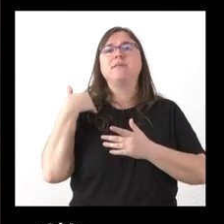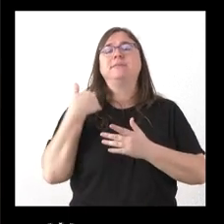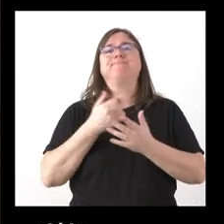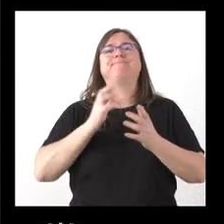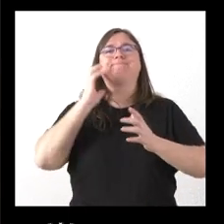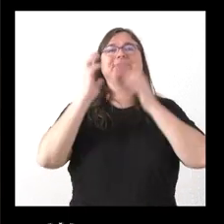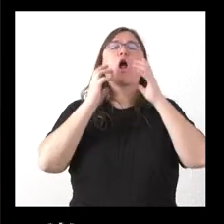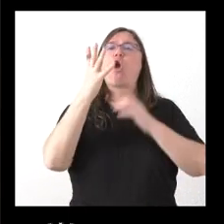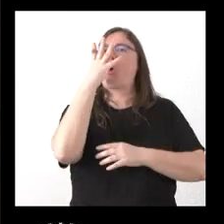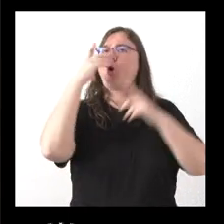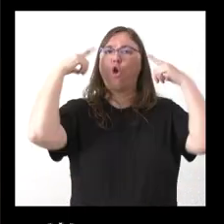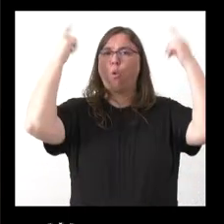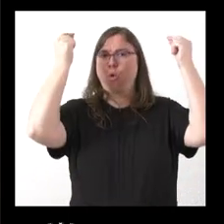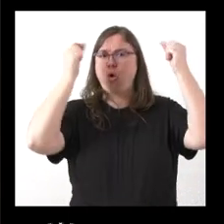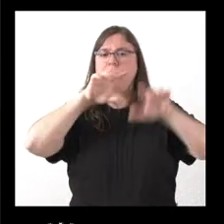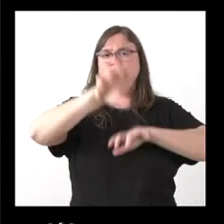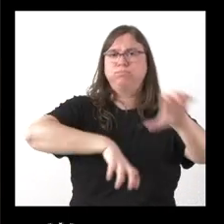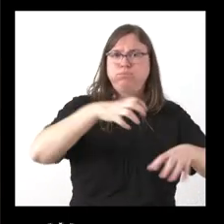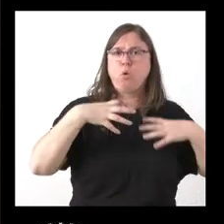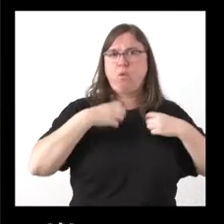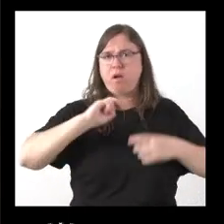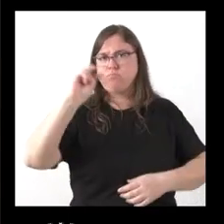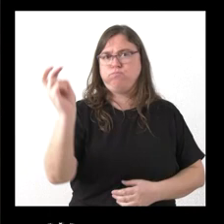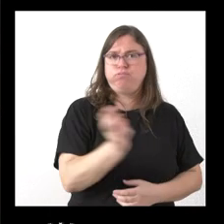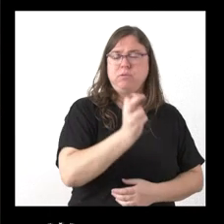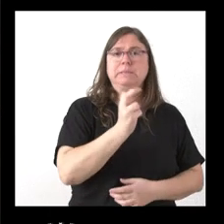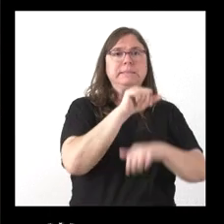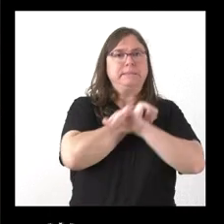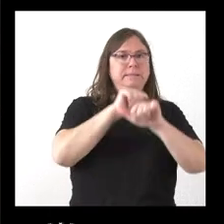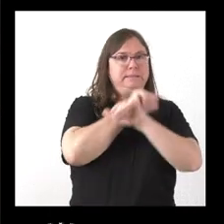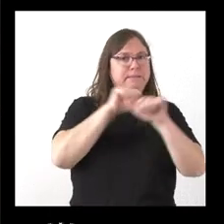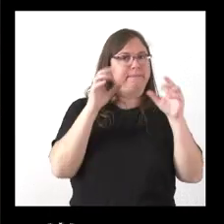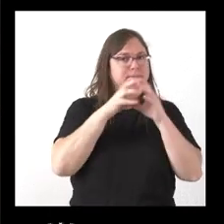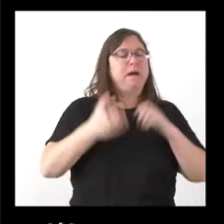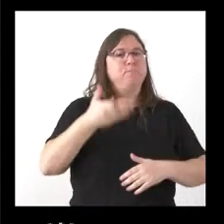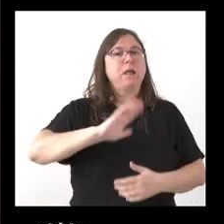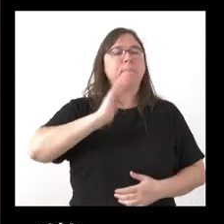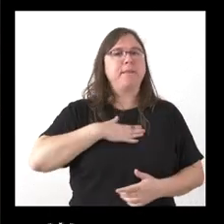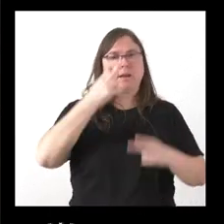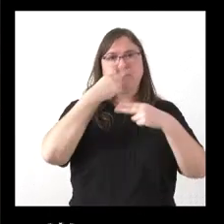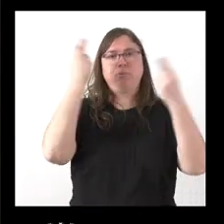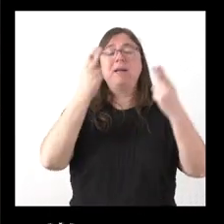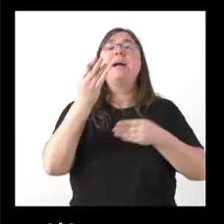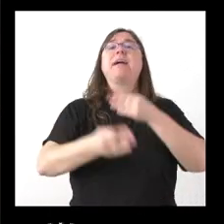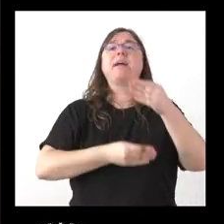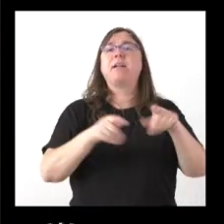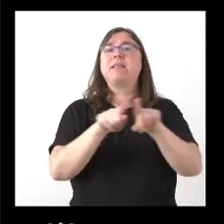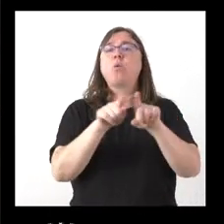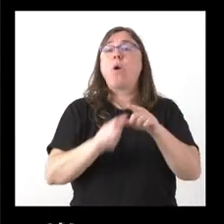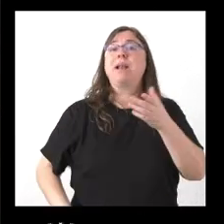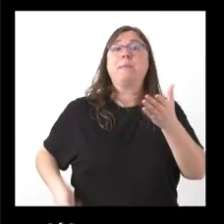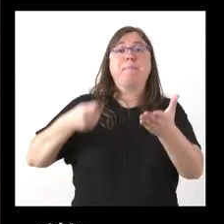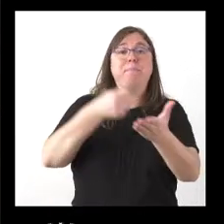como Saben una orden muy importante una orden muy esperada por el sector que En definitiva lo que viene es a extender los pagos